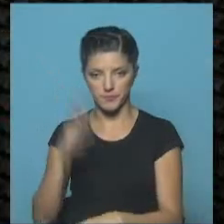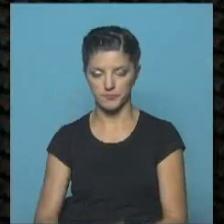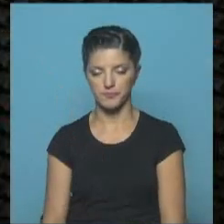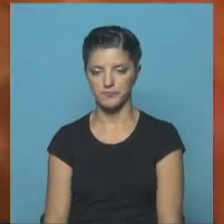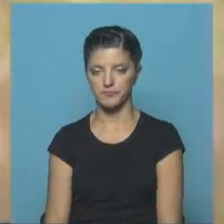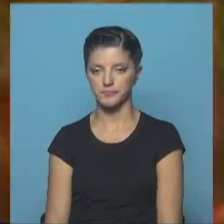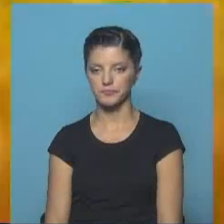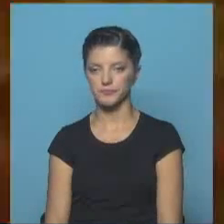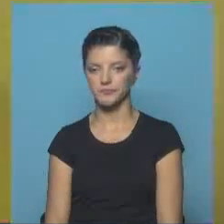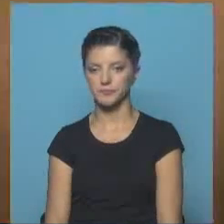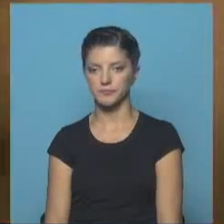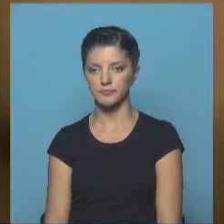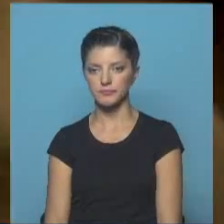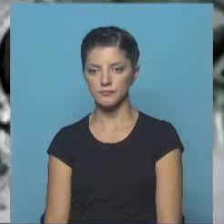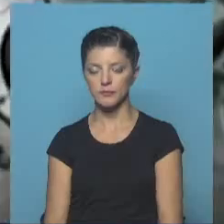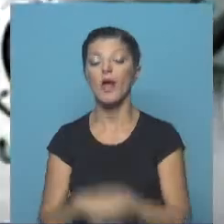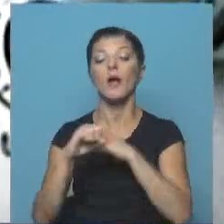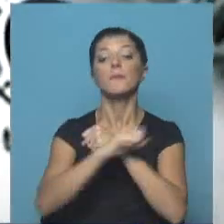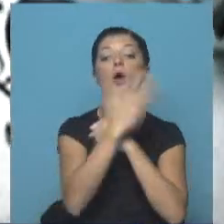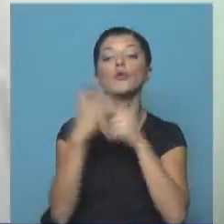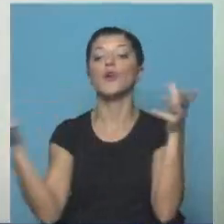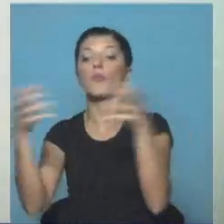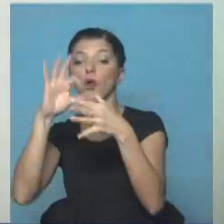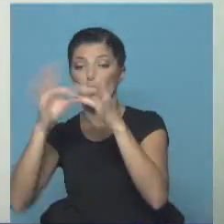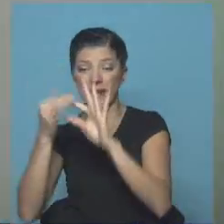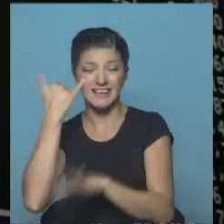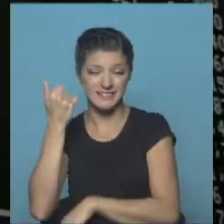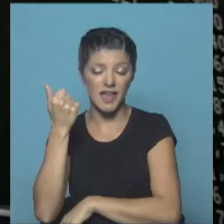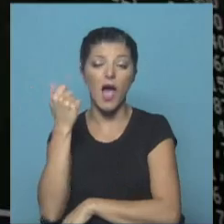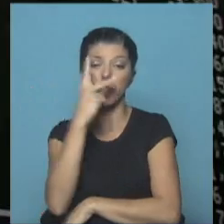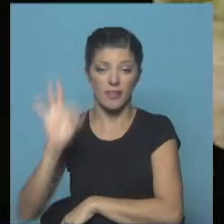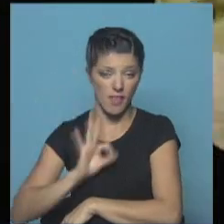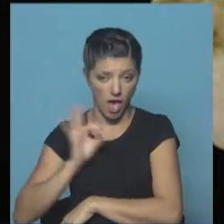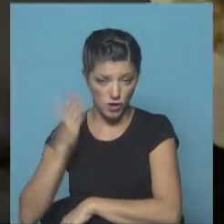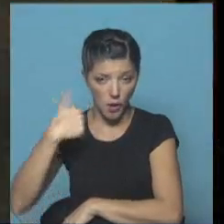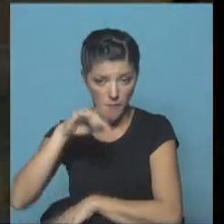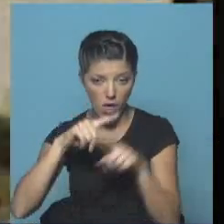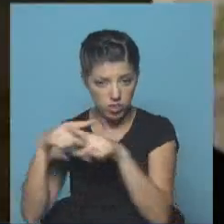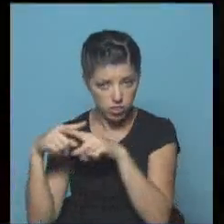Las conversaciones entre el Mercosur y la Unión Europea llevan más de 2 décadas.